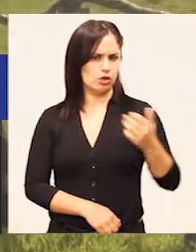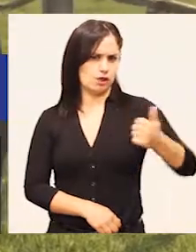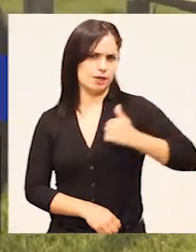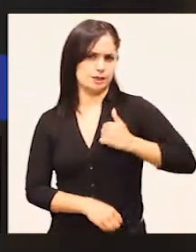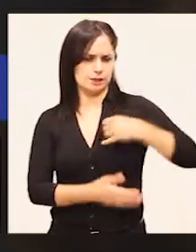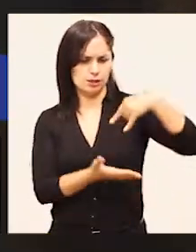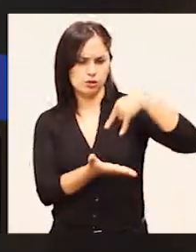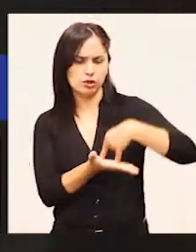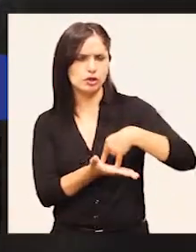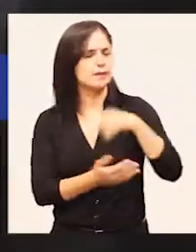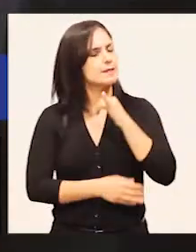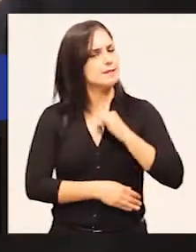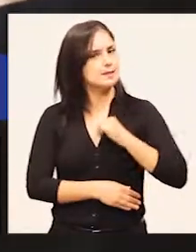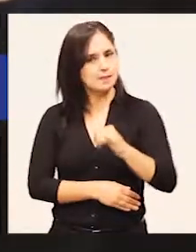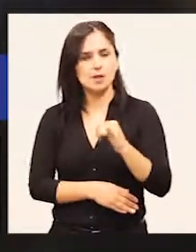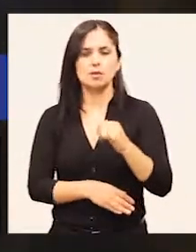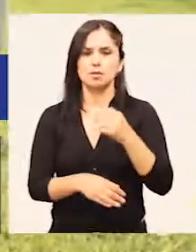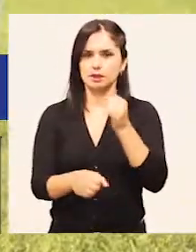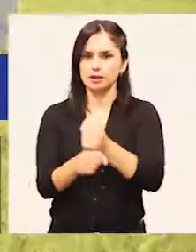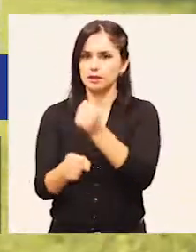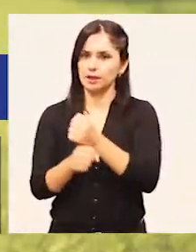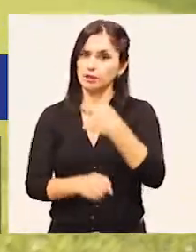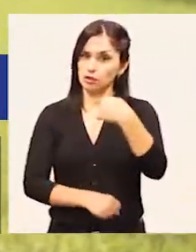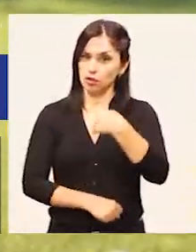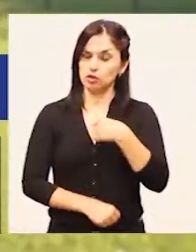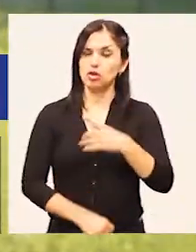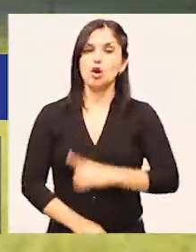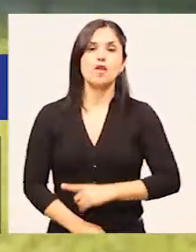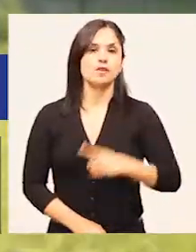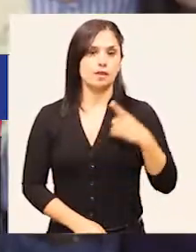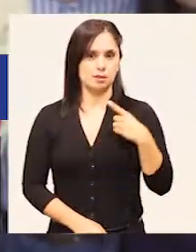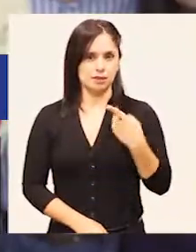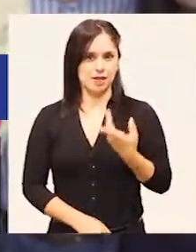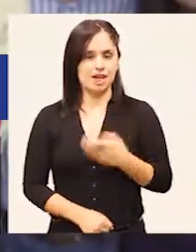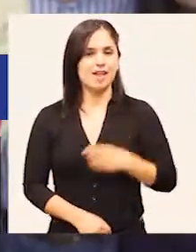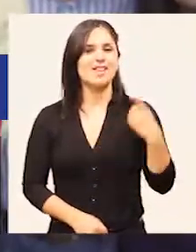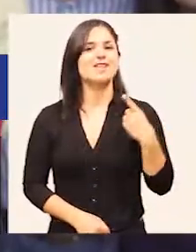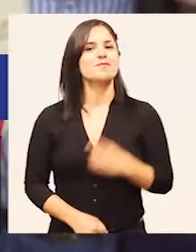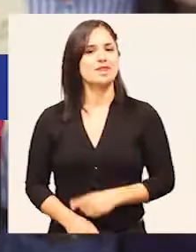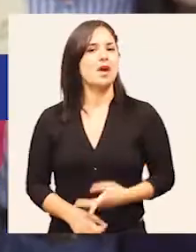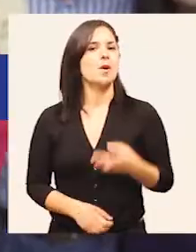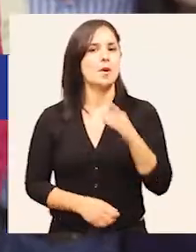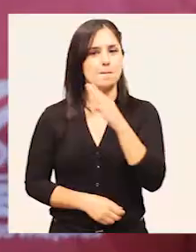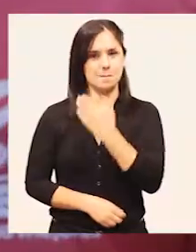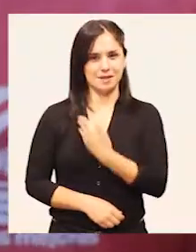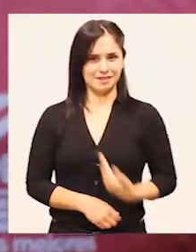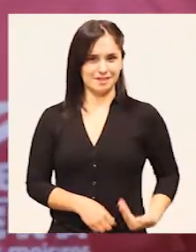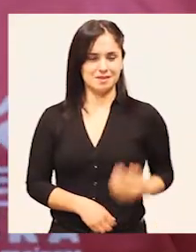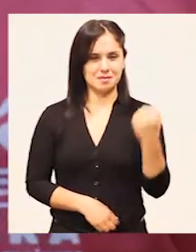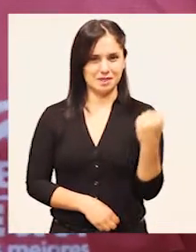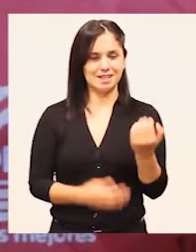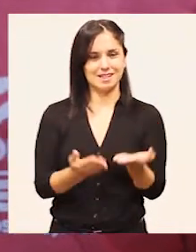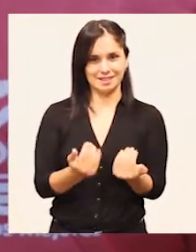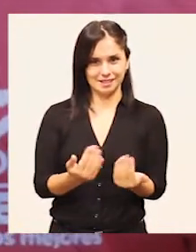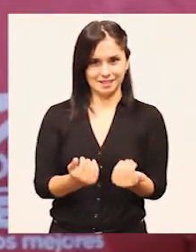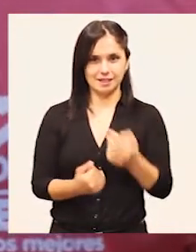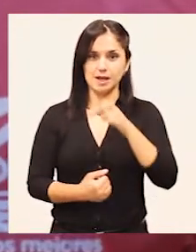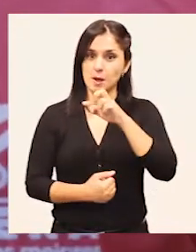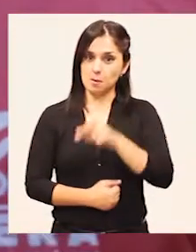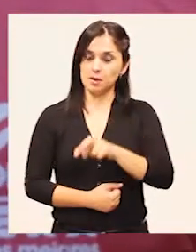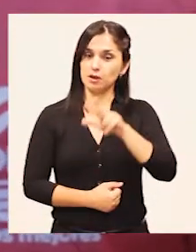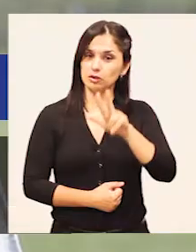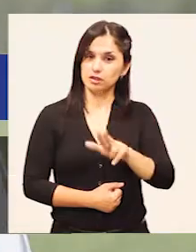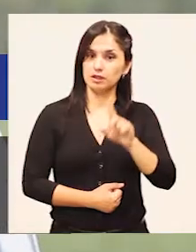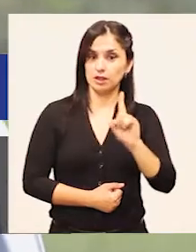la Cámara y he estado siempre en terreno. Soy el diputado que el presidente Piñera necesita. P81, Juan